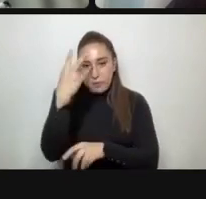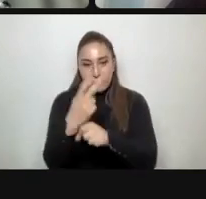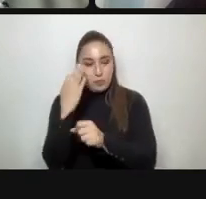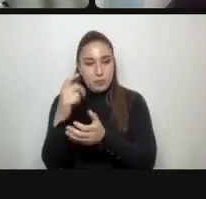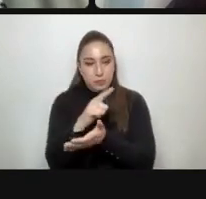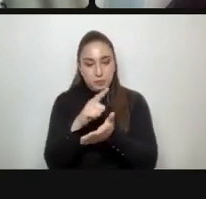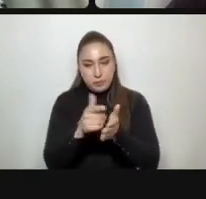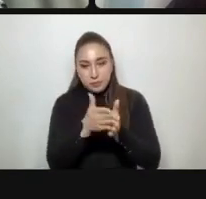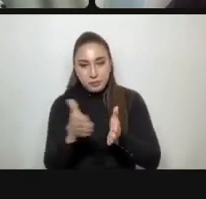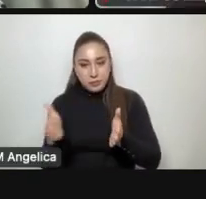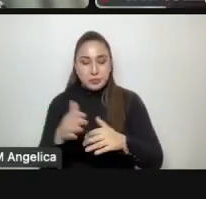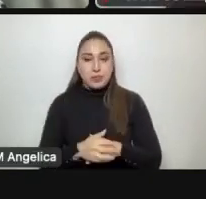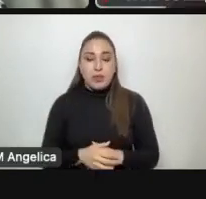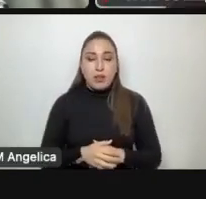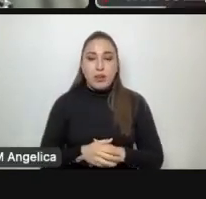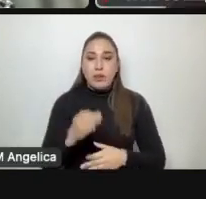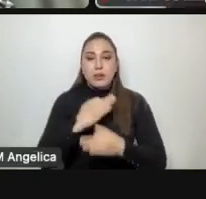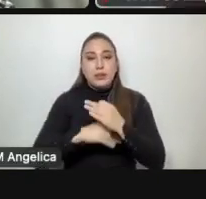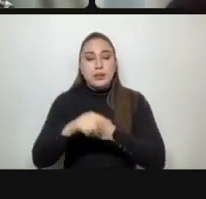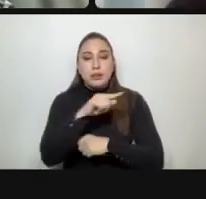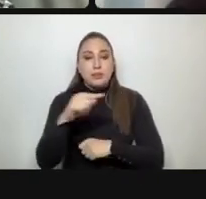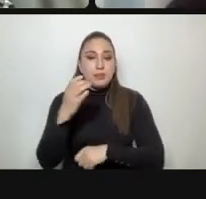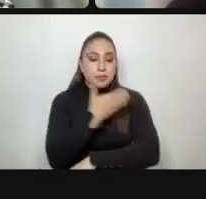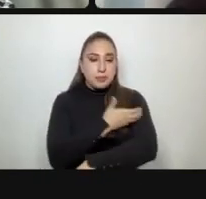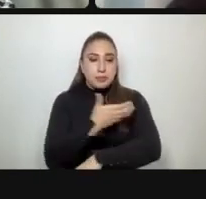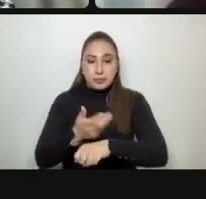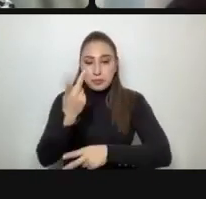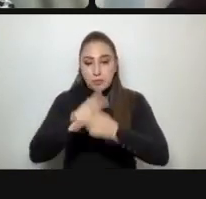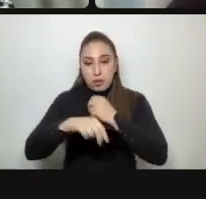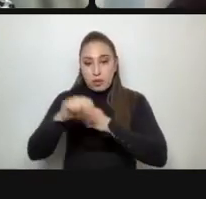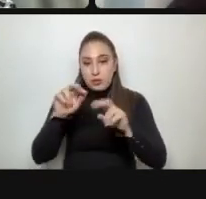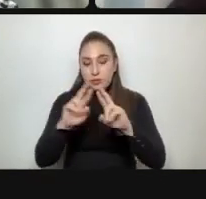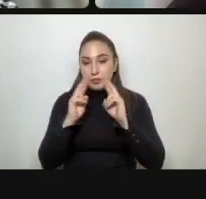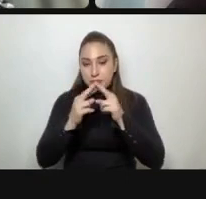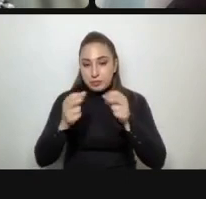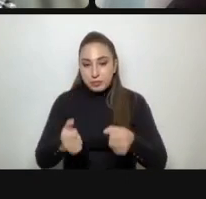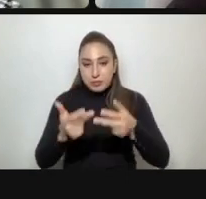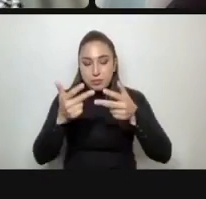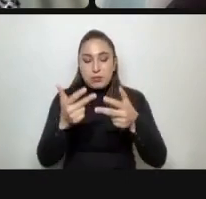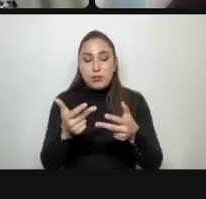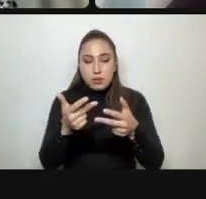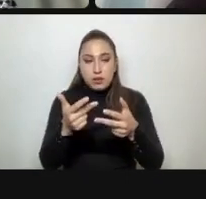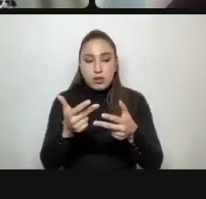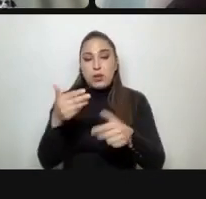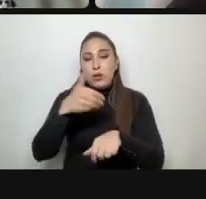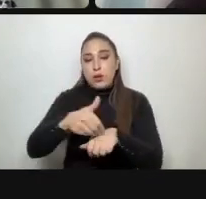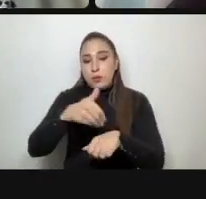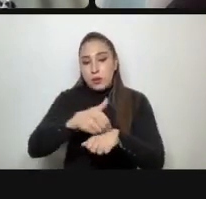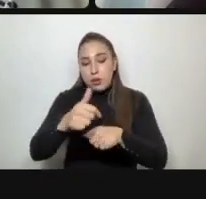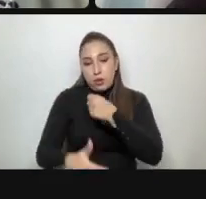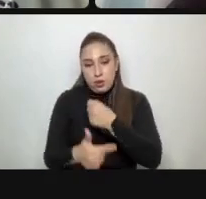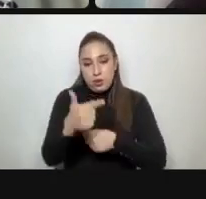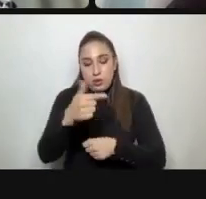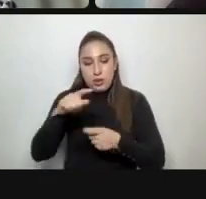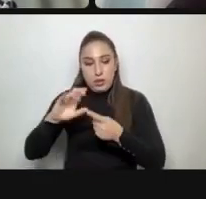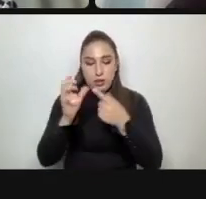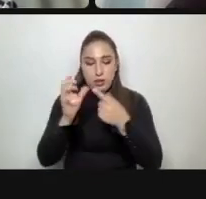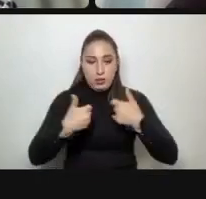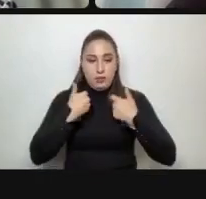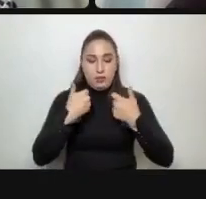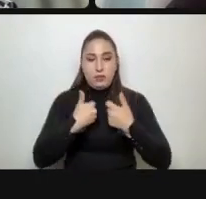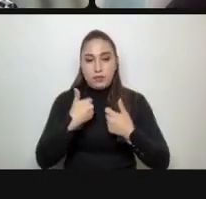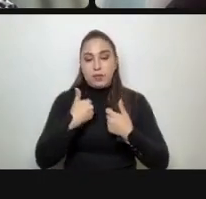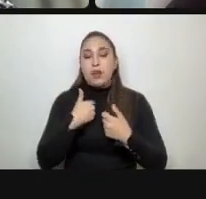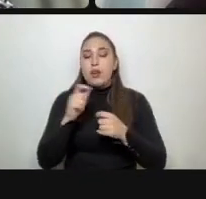legislatura. Agradezco su presencia el día de hoy en la decimosegunda sesión ordinaria, la cual se convocó